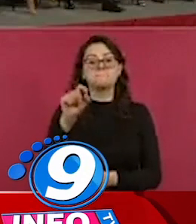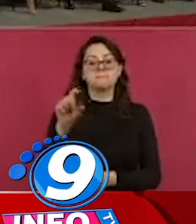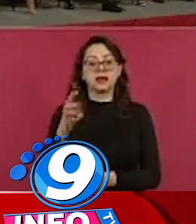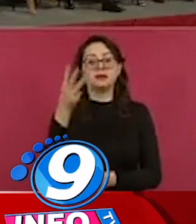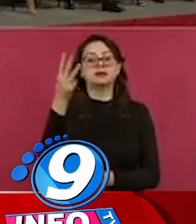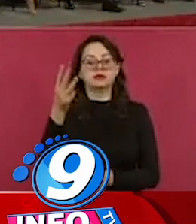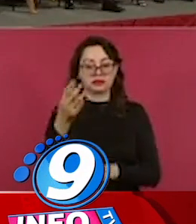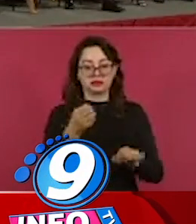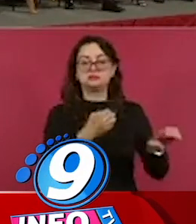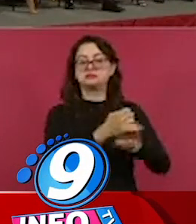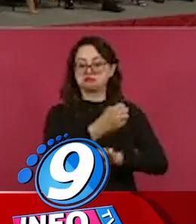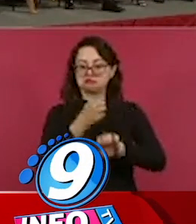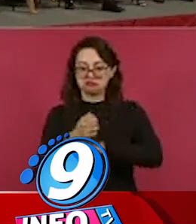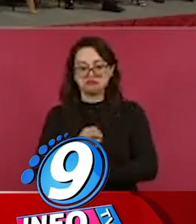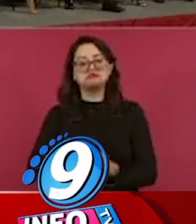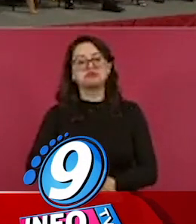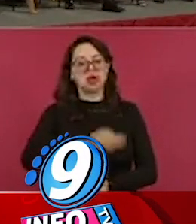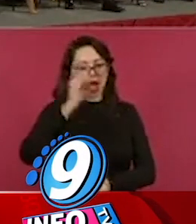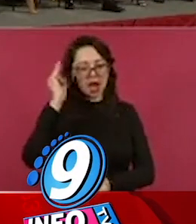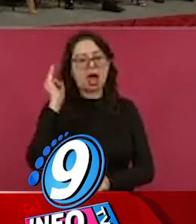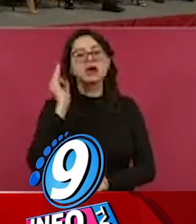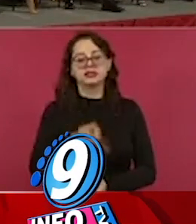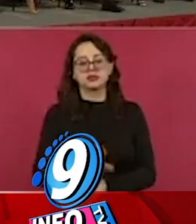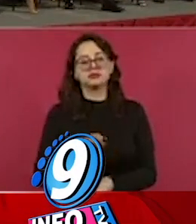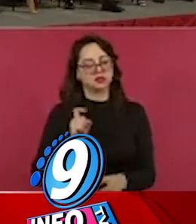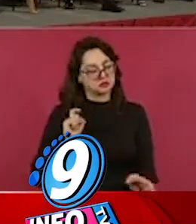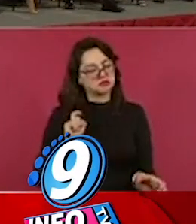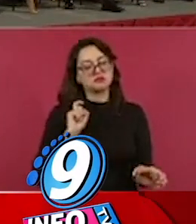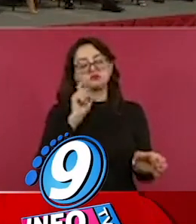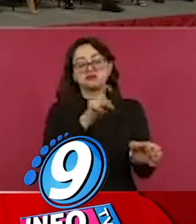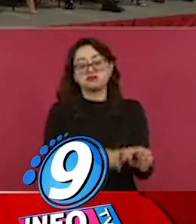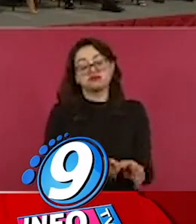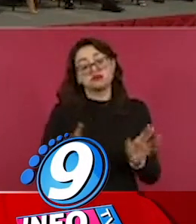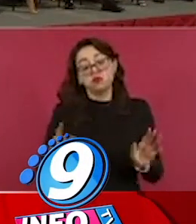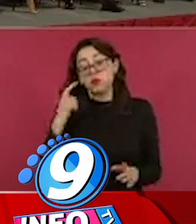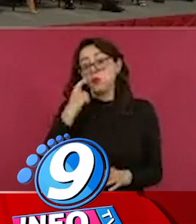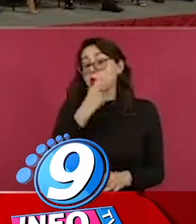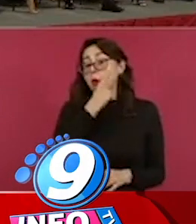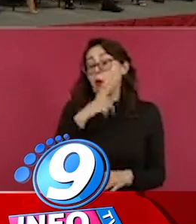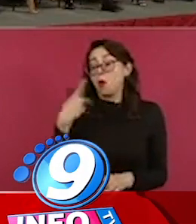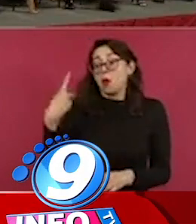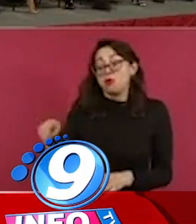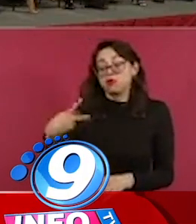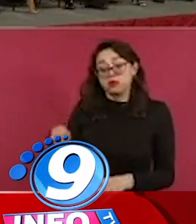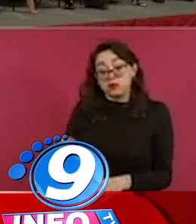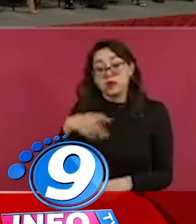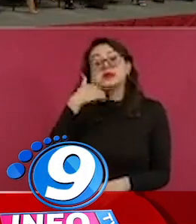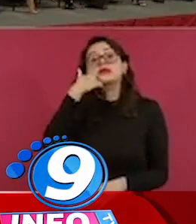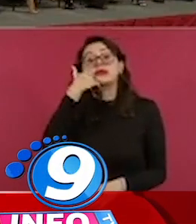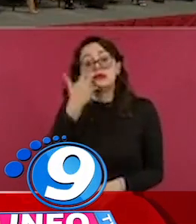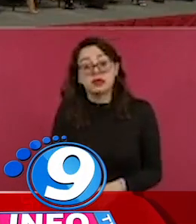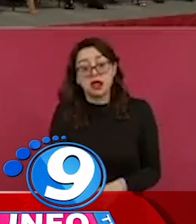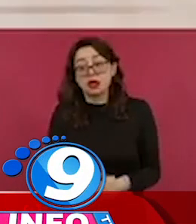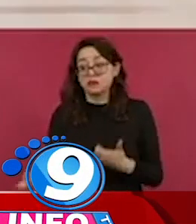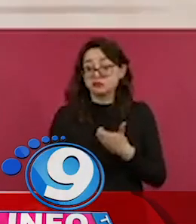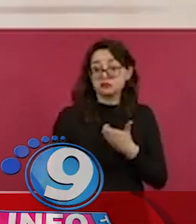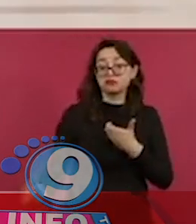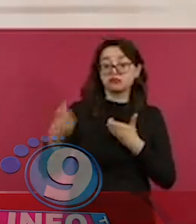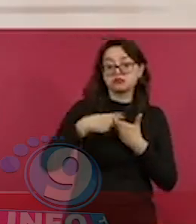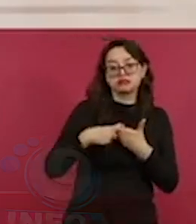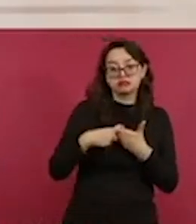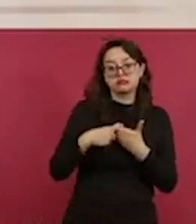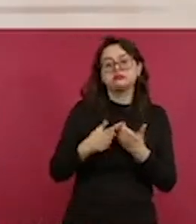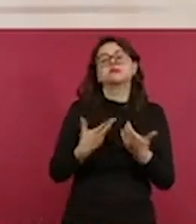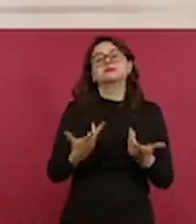aquí hoy presentes que por voluntad de sus gobernadoras por voluntad de sus gobernadores dan este este gran